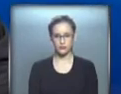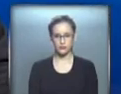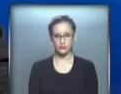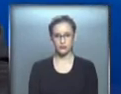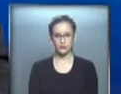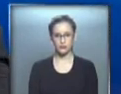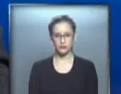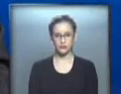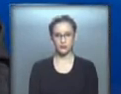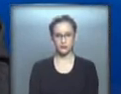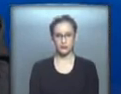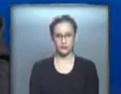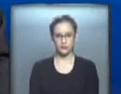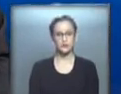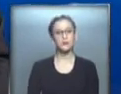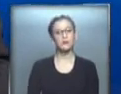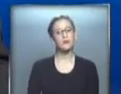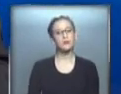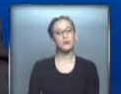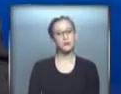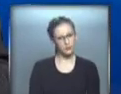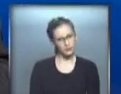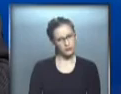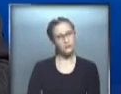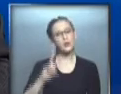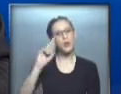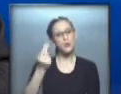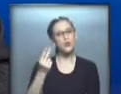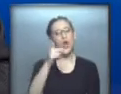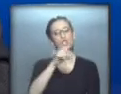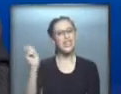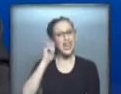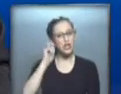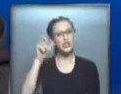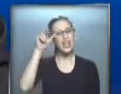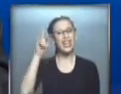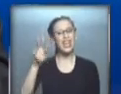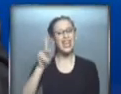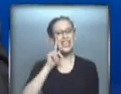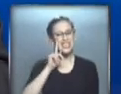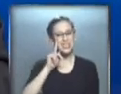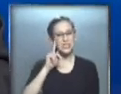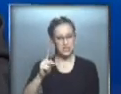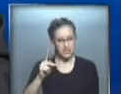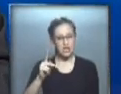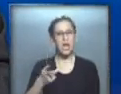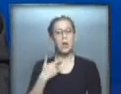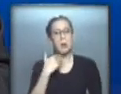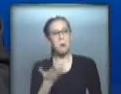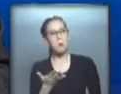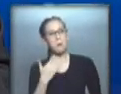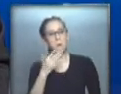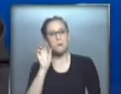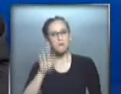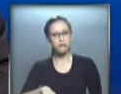y yo a los 100 años de edad erich priebke quien era por si alguien no le suena todavía